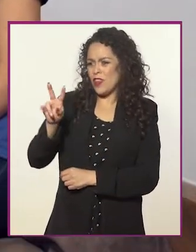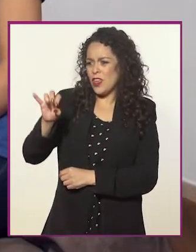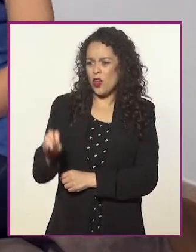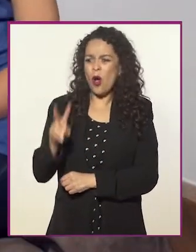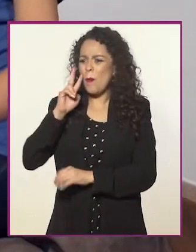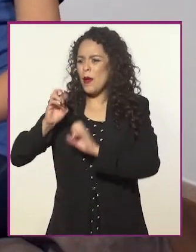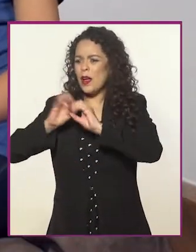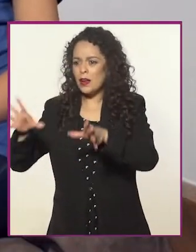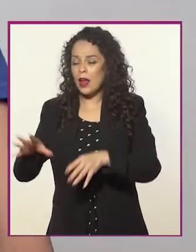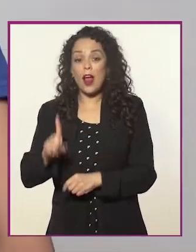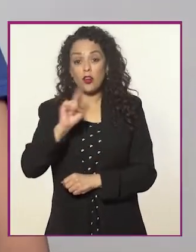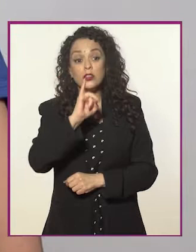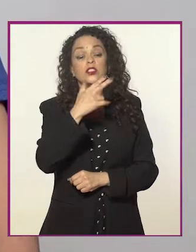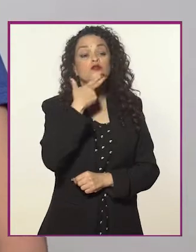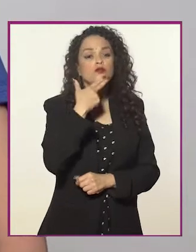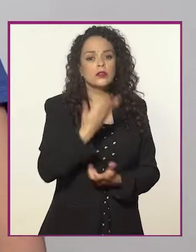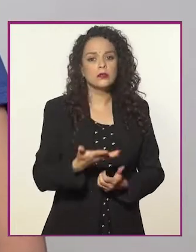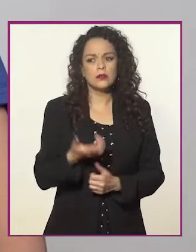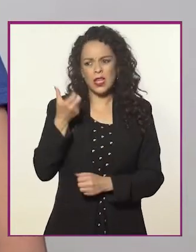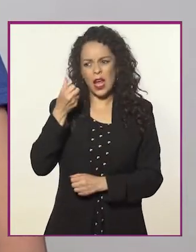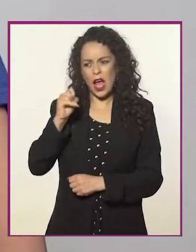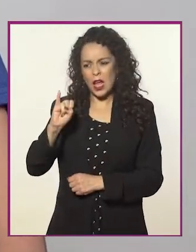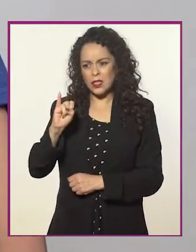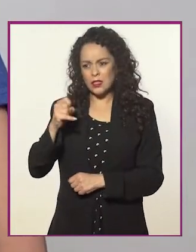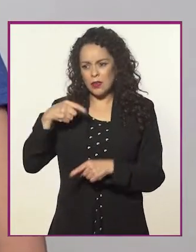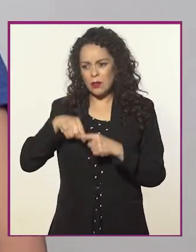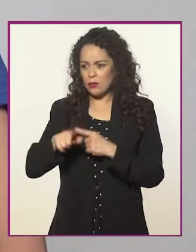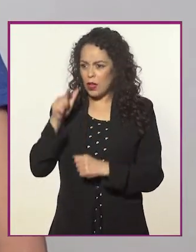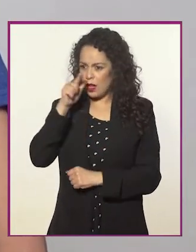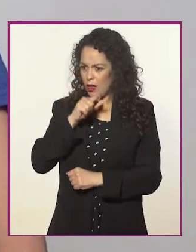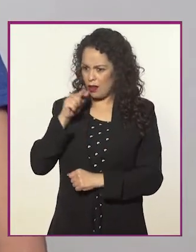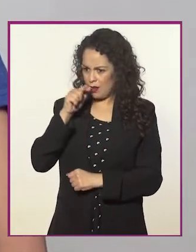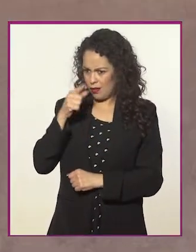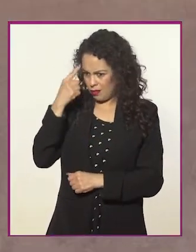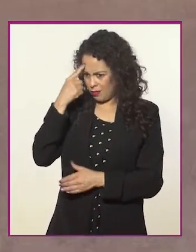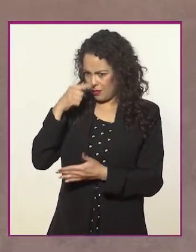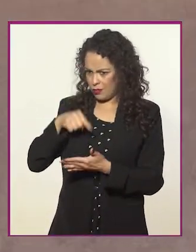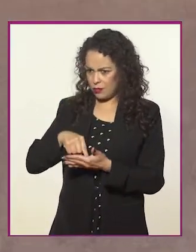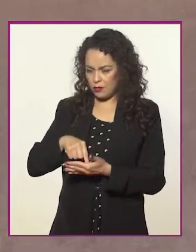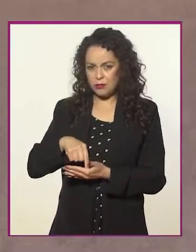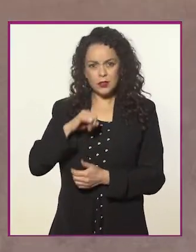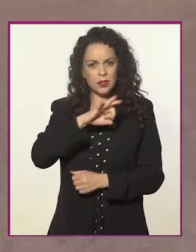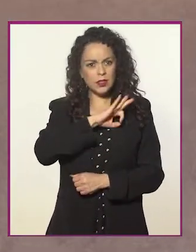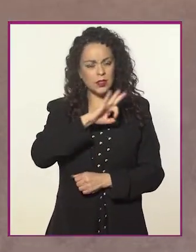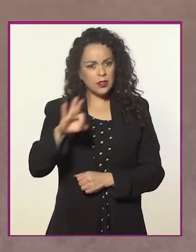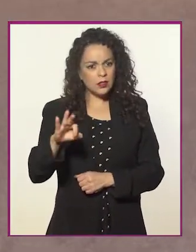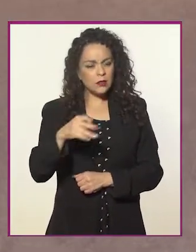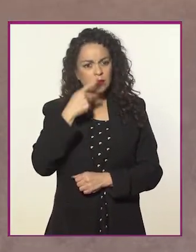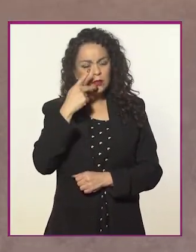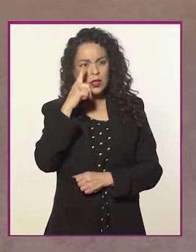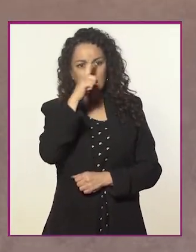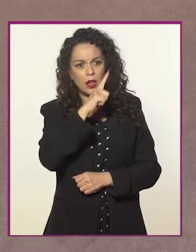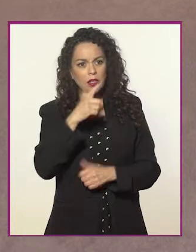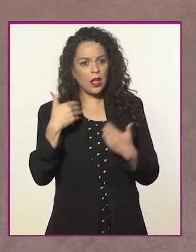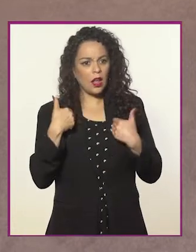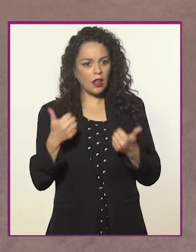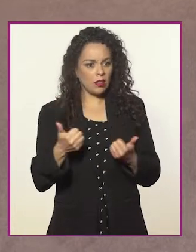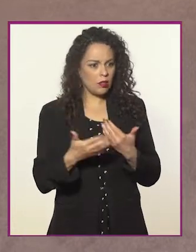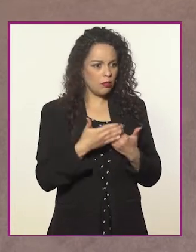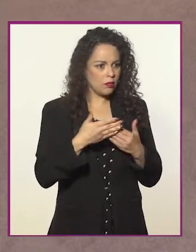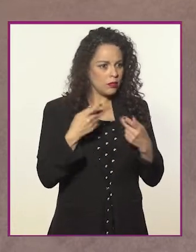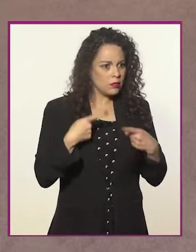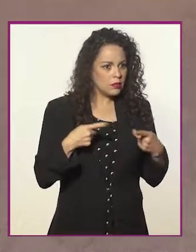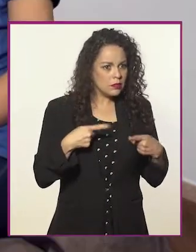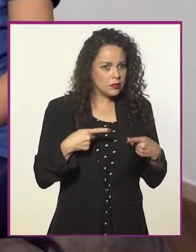yo. ¿Será que así nacieron algunas lenguas? ¿Será posible hablar un lenguaje que solo entiendan